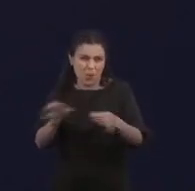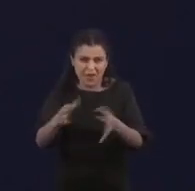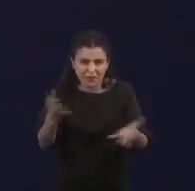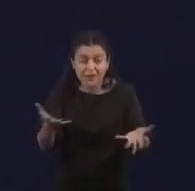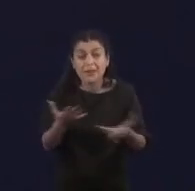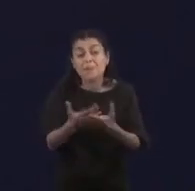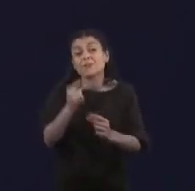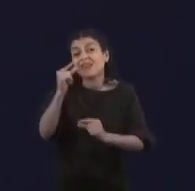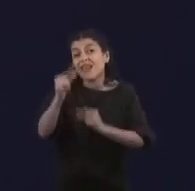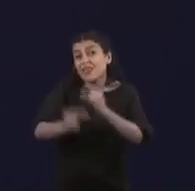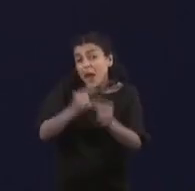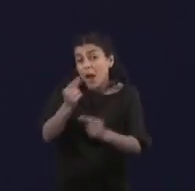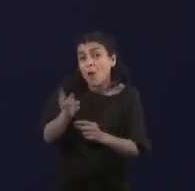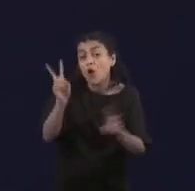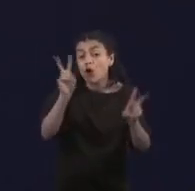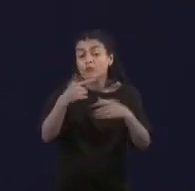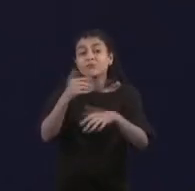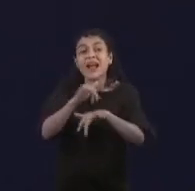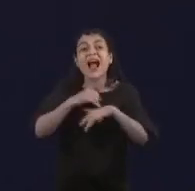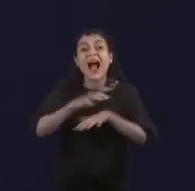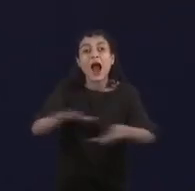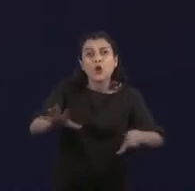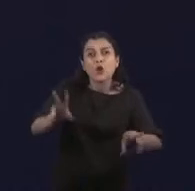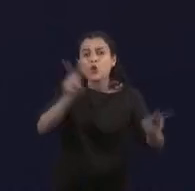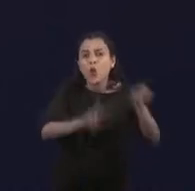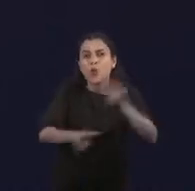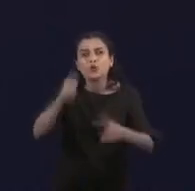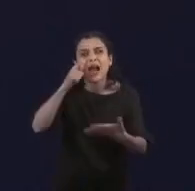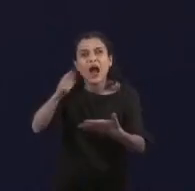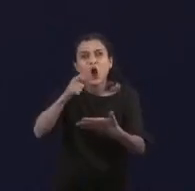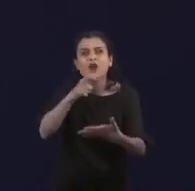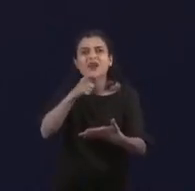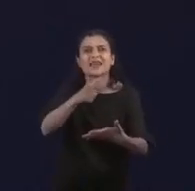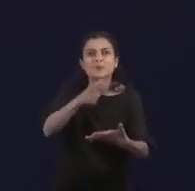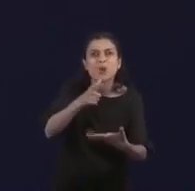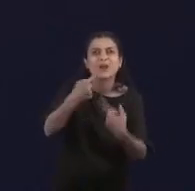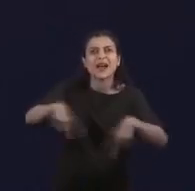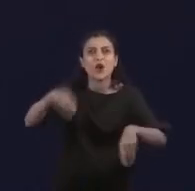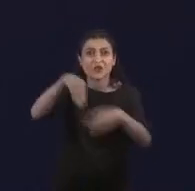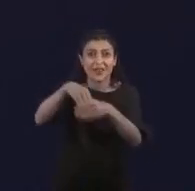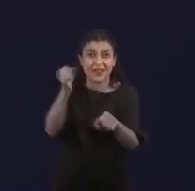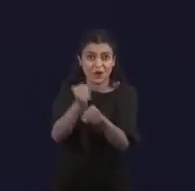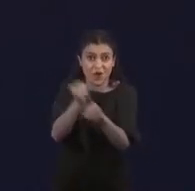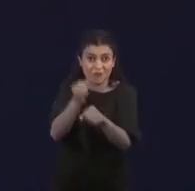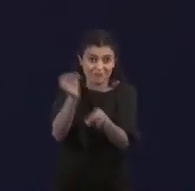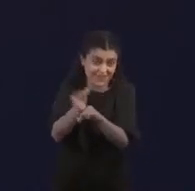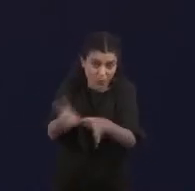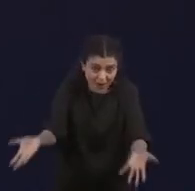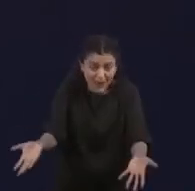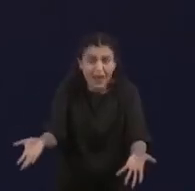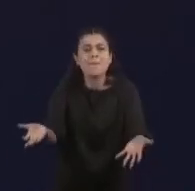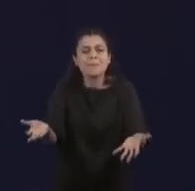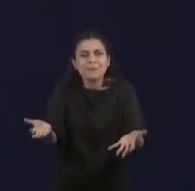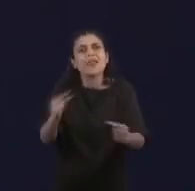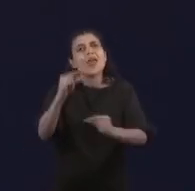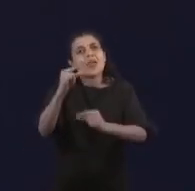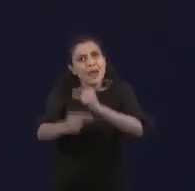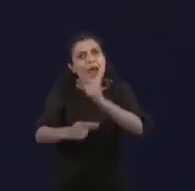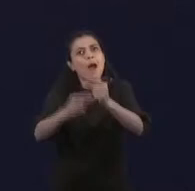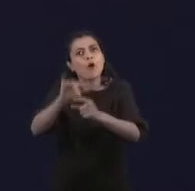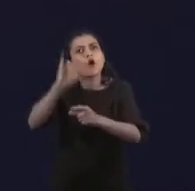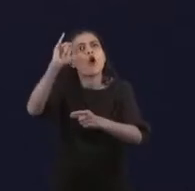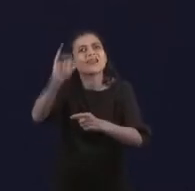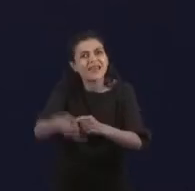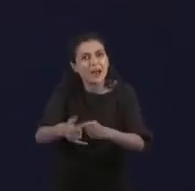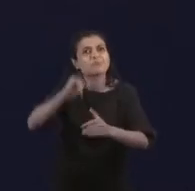cuando los chicos buscaban en Google alguna respuesta, lejos de ser inteligencia artificial, pero digo, en ese camino que se fue transitando hasta llegar